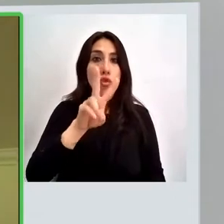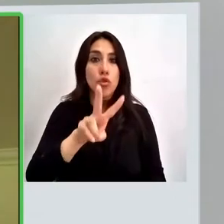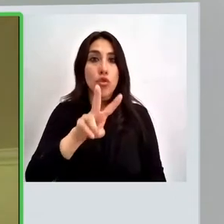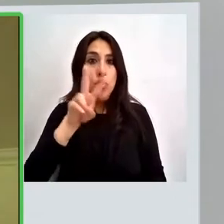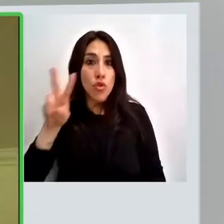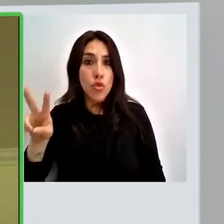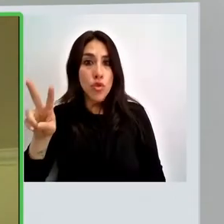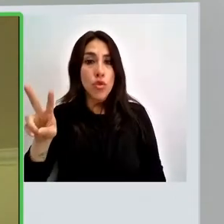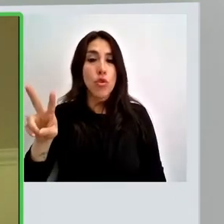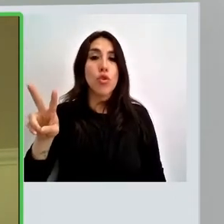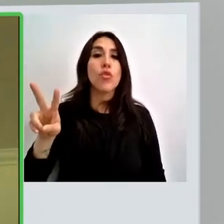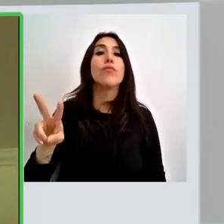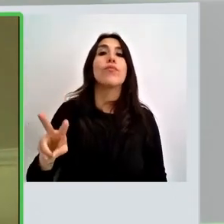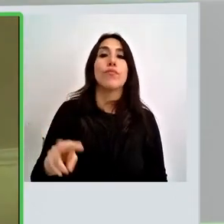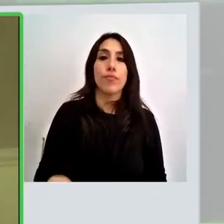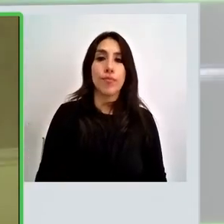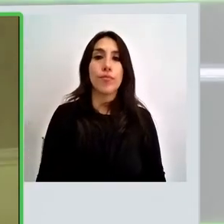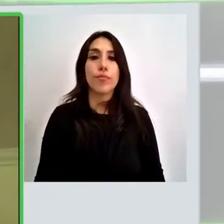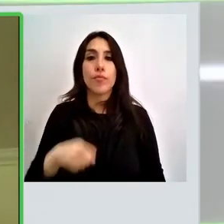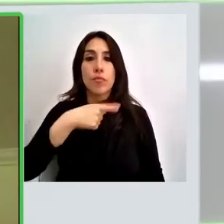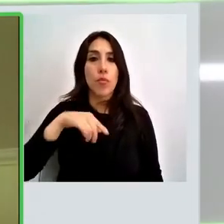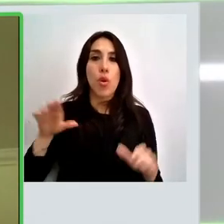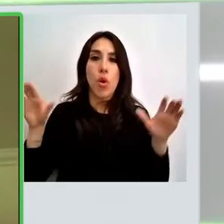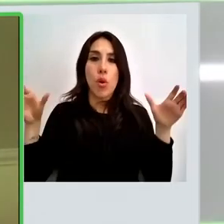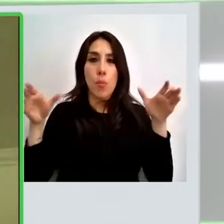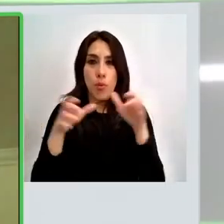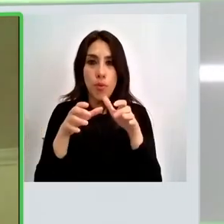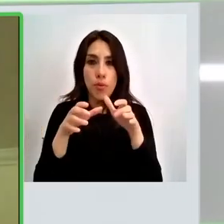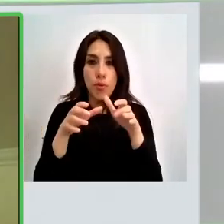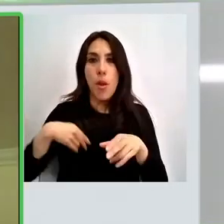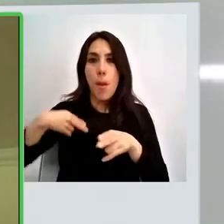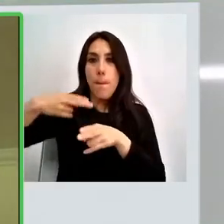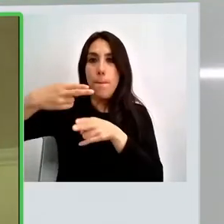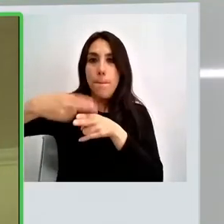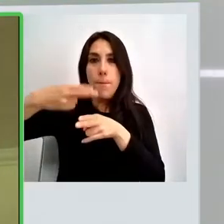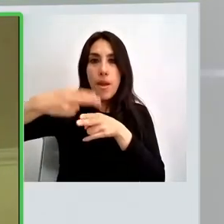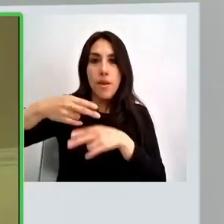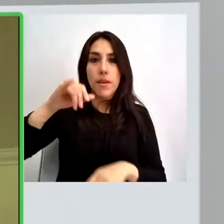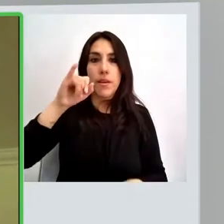nos vamos a juntar en belfast en irlanda del norte